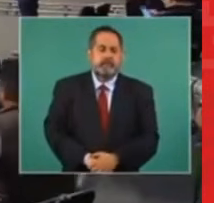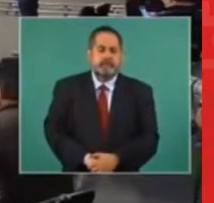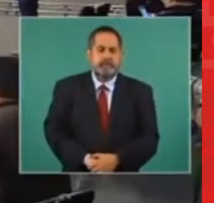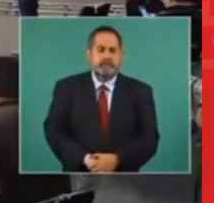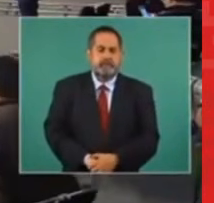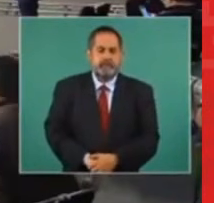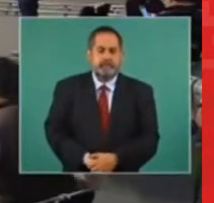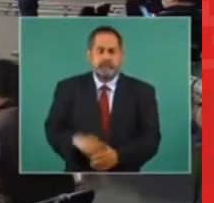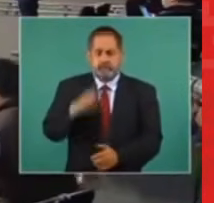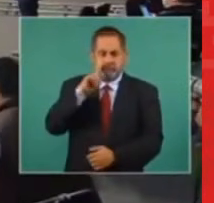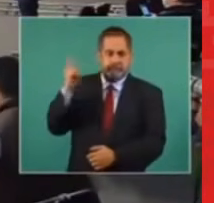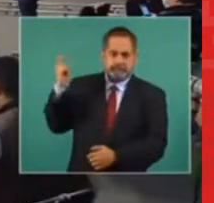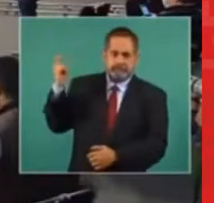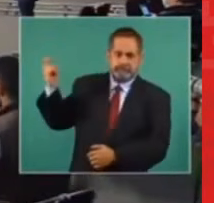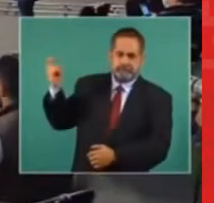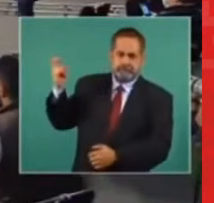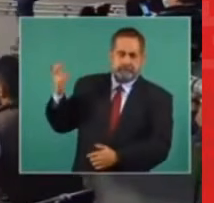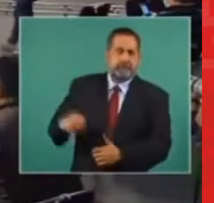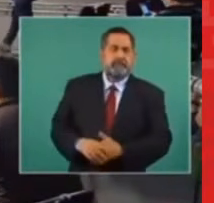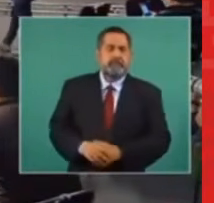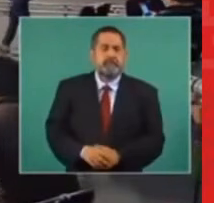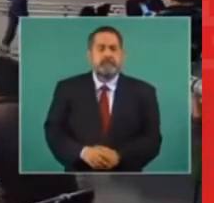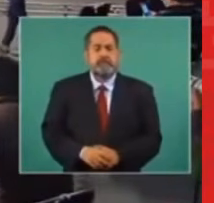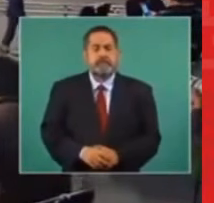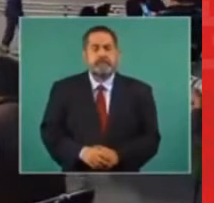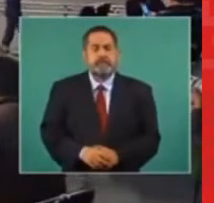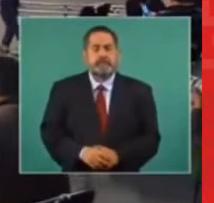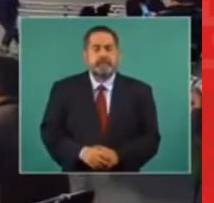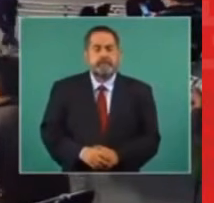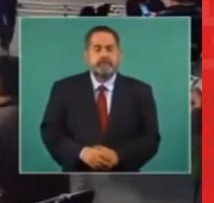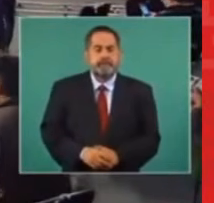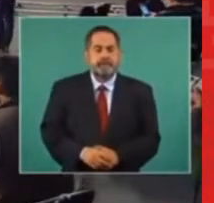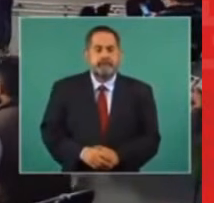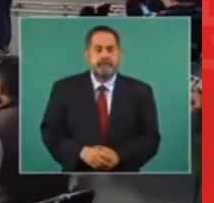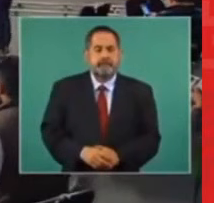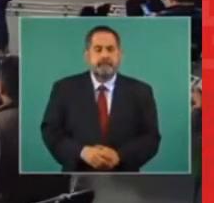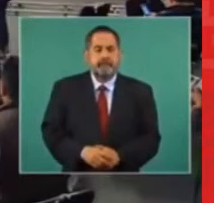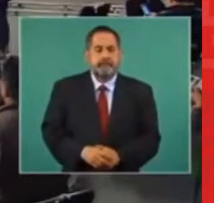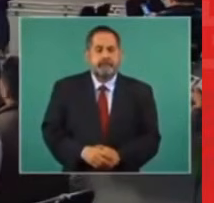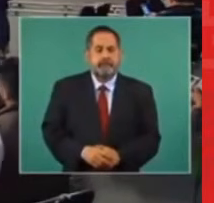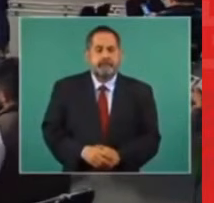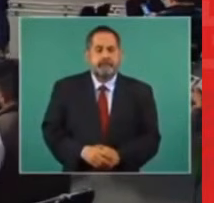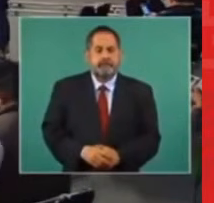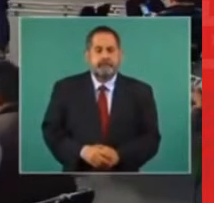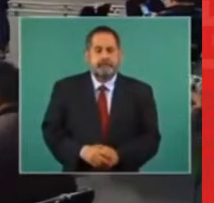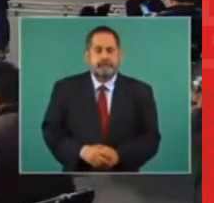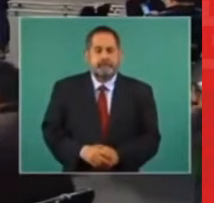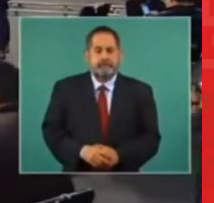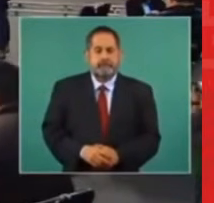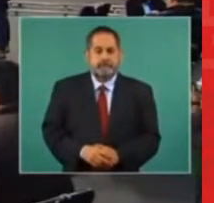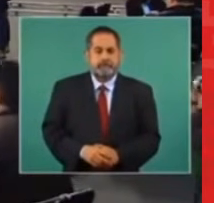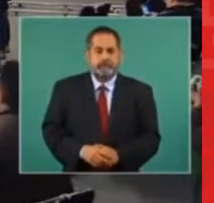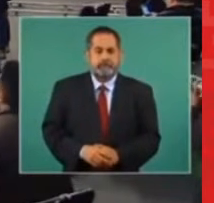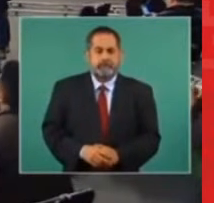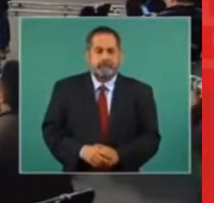pasito tun tun a ver si lo invitaban de nuevo, nada más que en esta ocasión, no, ahí está, un pasito